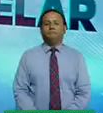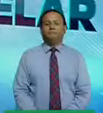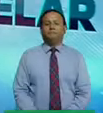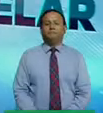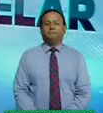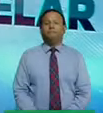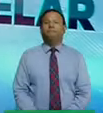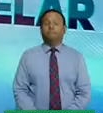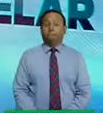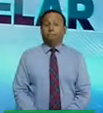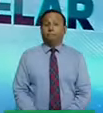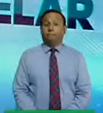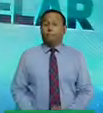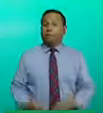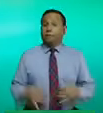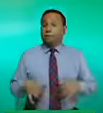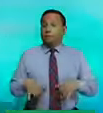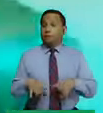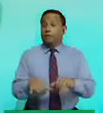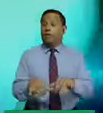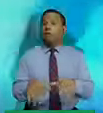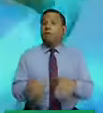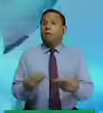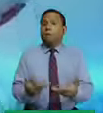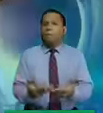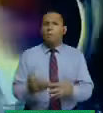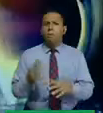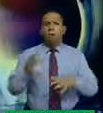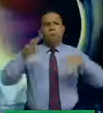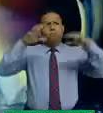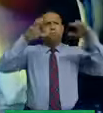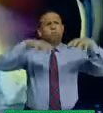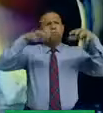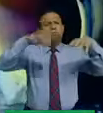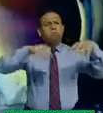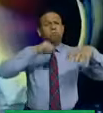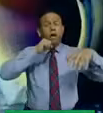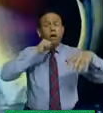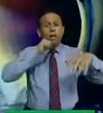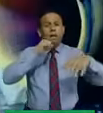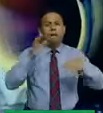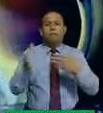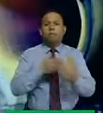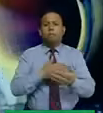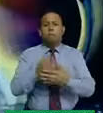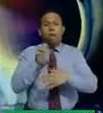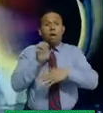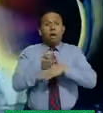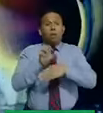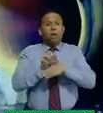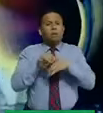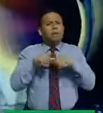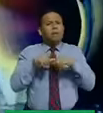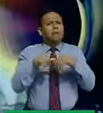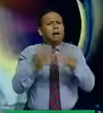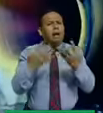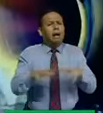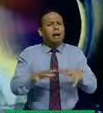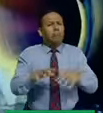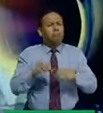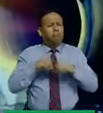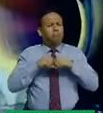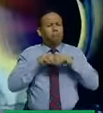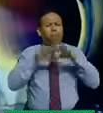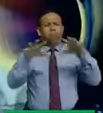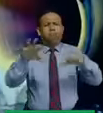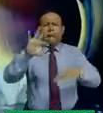Sin que todavía se presenten los primeros estragos del fenómeno El Niño, Ecuador casi duplica la cifra de casos de dengue en